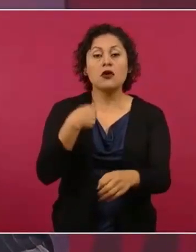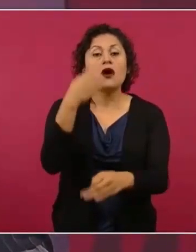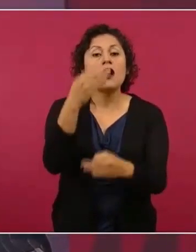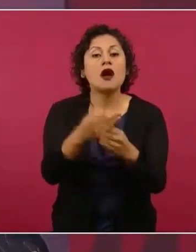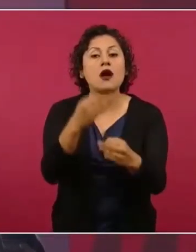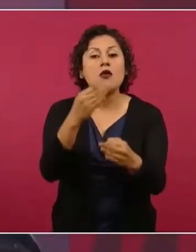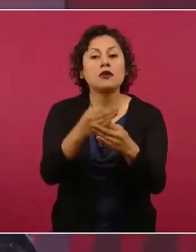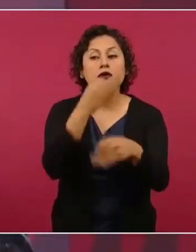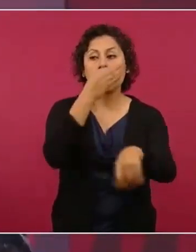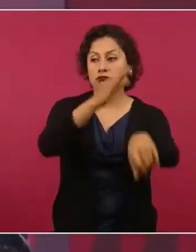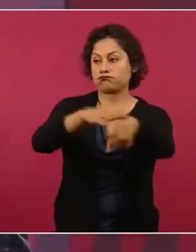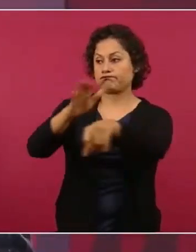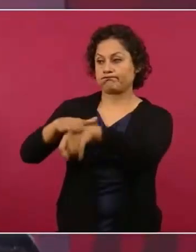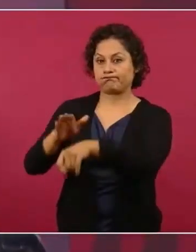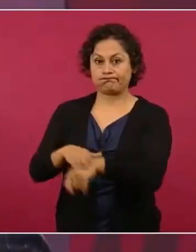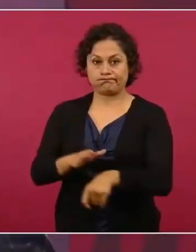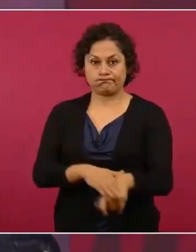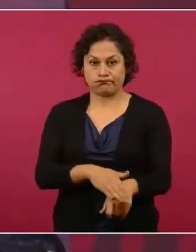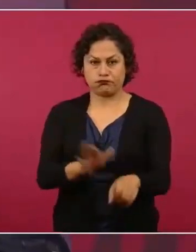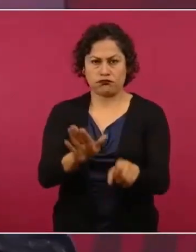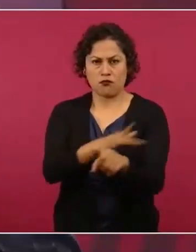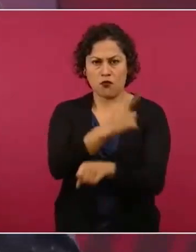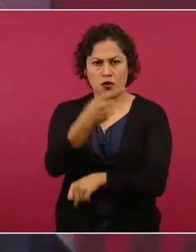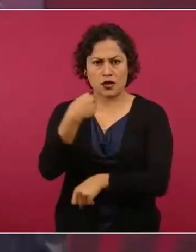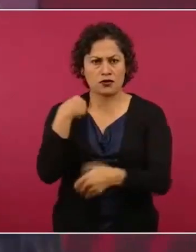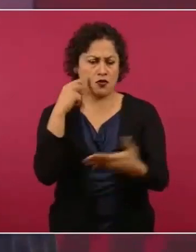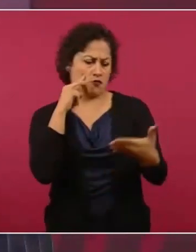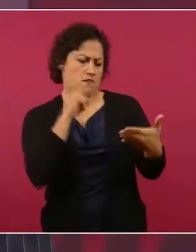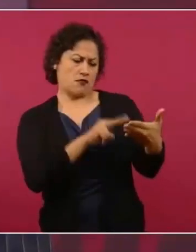sí me llamó la atención,